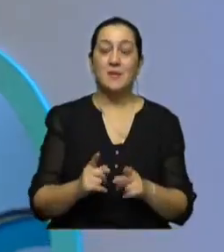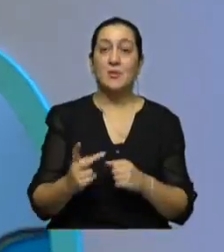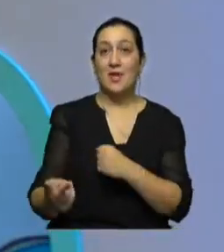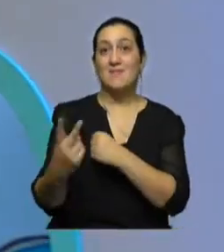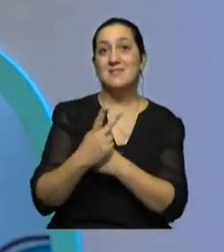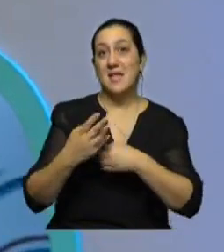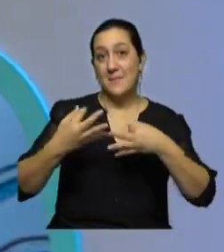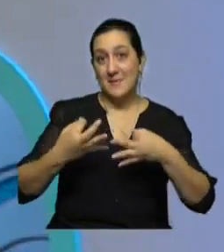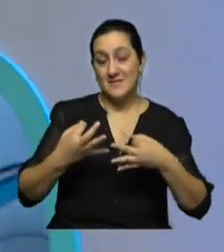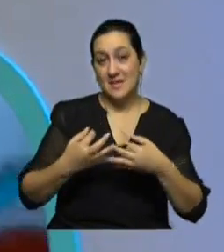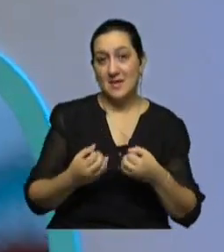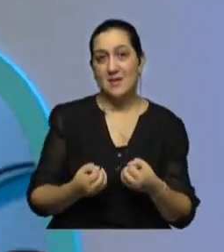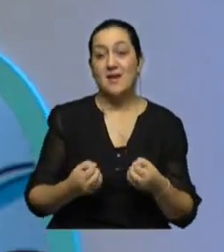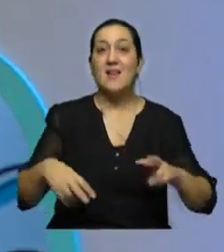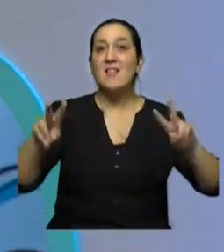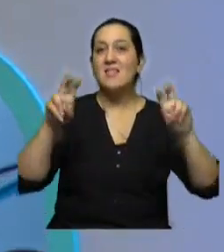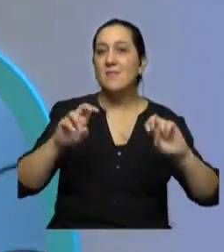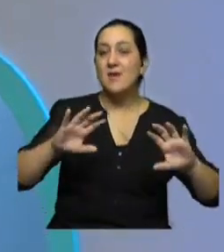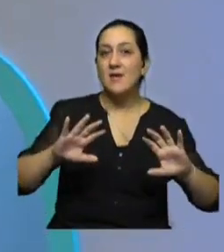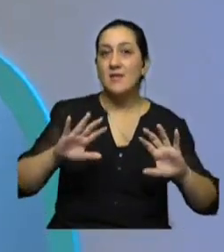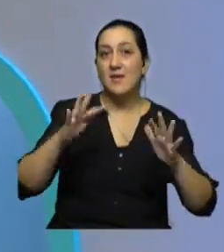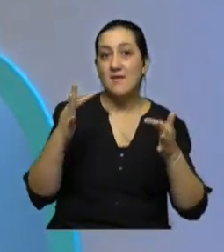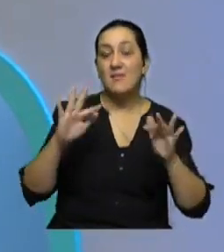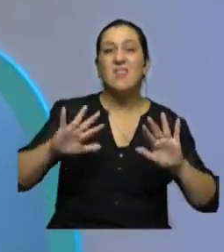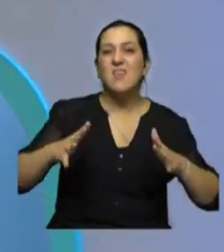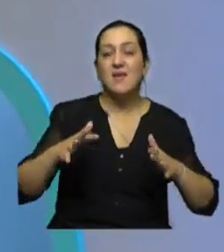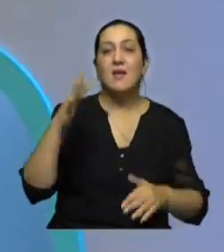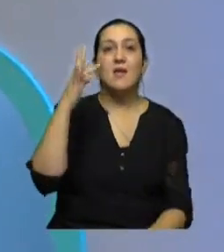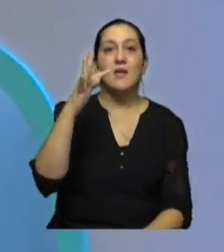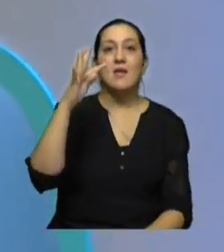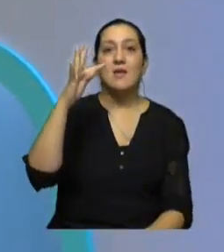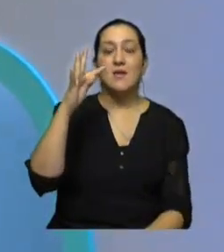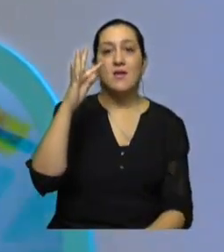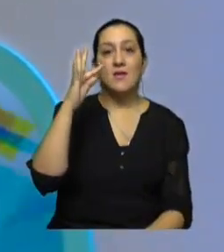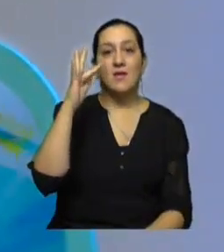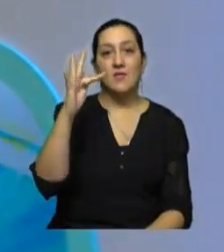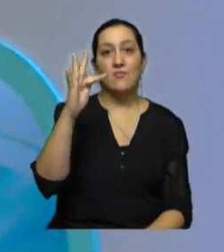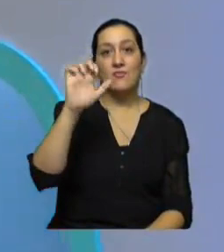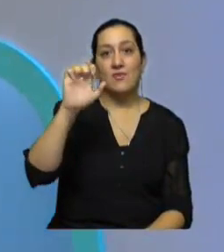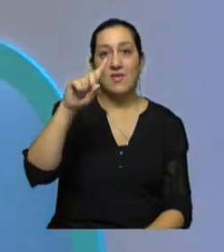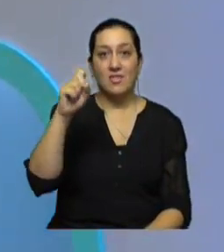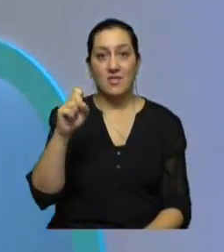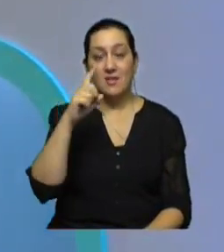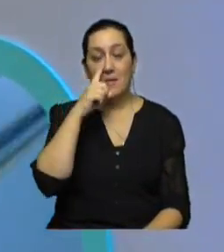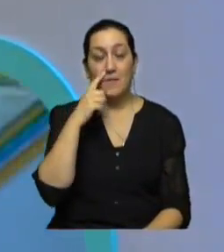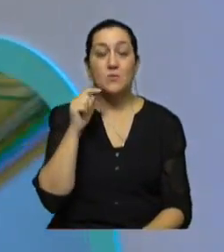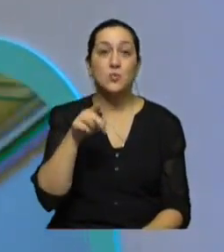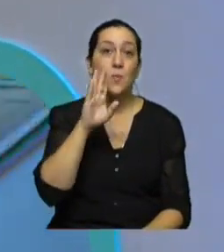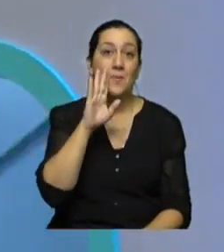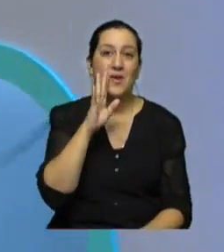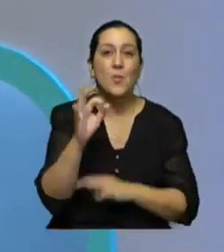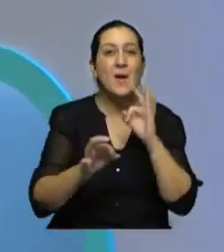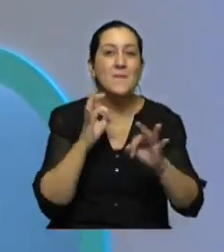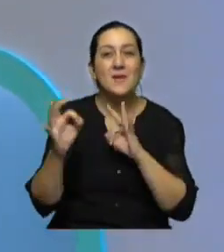muy especial, en realidad la temática será Fede, pero que nos va a acompañar es su mamá y nos va a explicar toda la historia de esto que